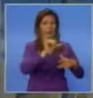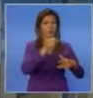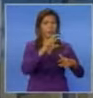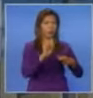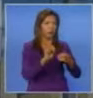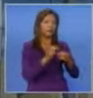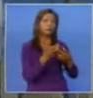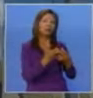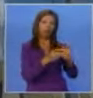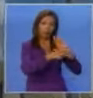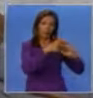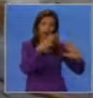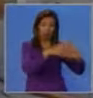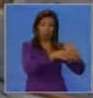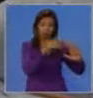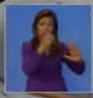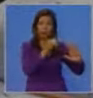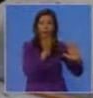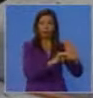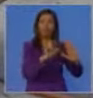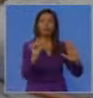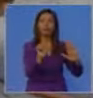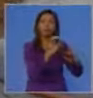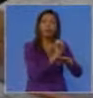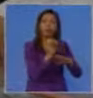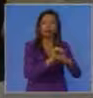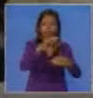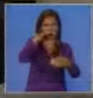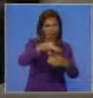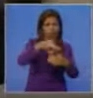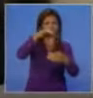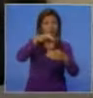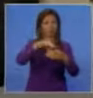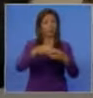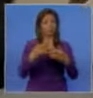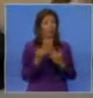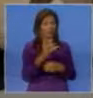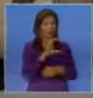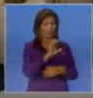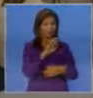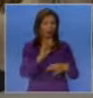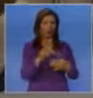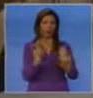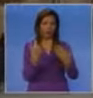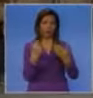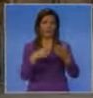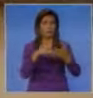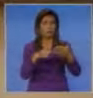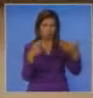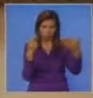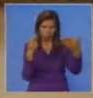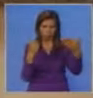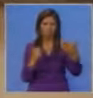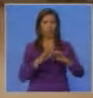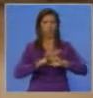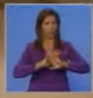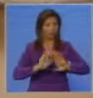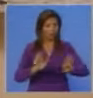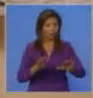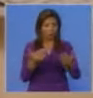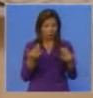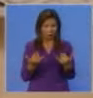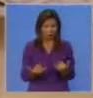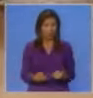coordinador estratégico del Consejo Nacional Electoral. El organismo concluyó el proceso de verificación de firmas y actualmente trabaja